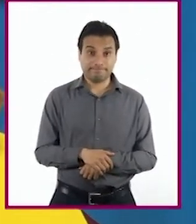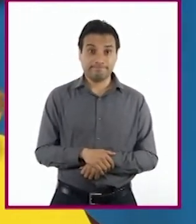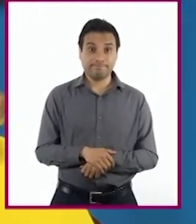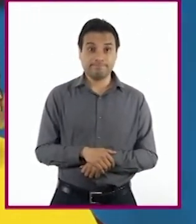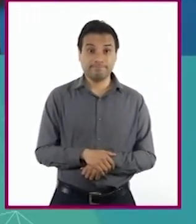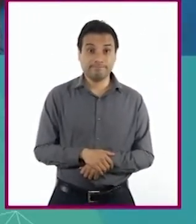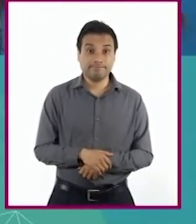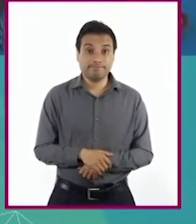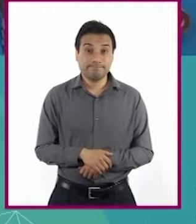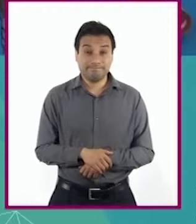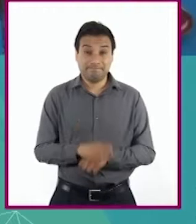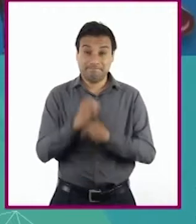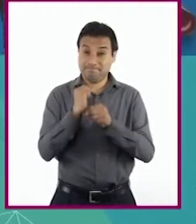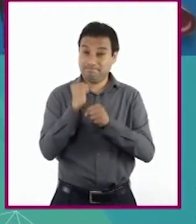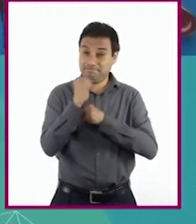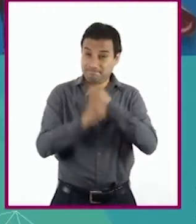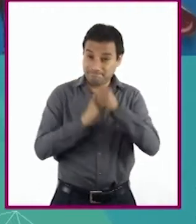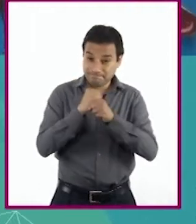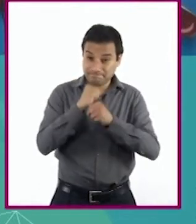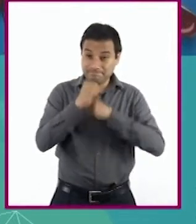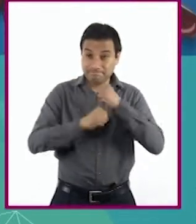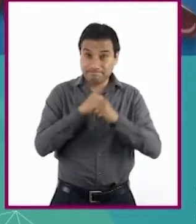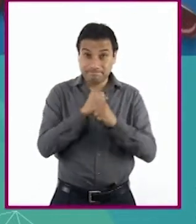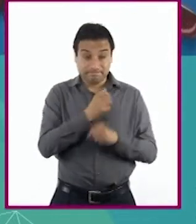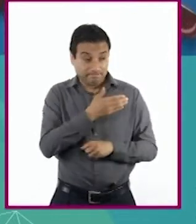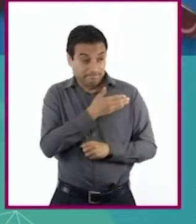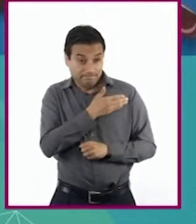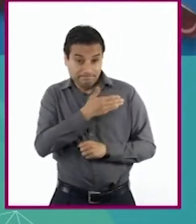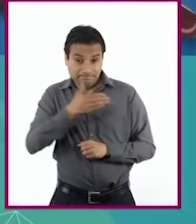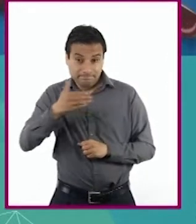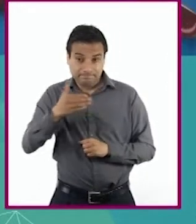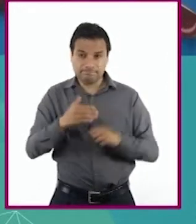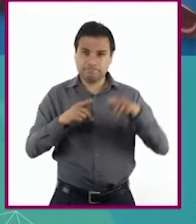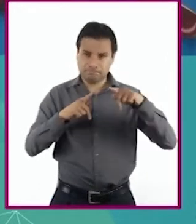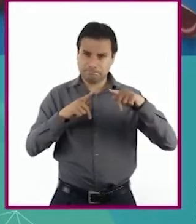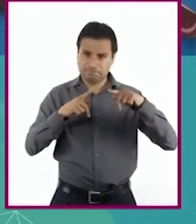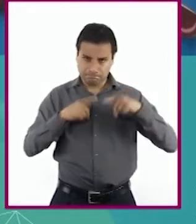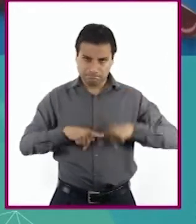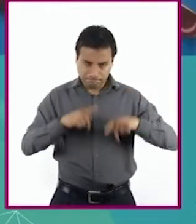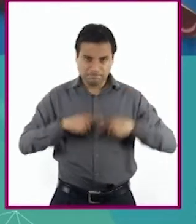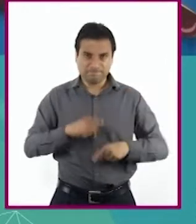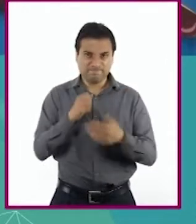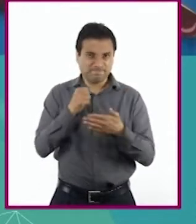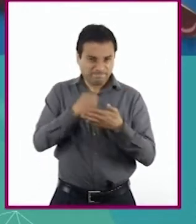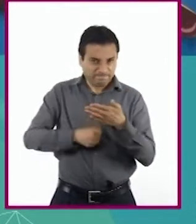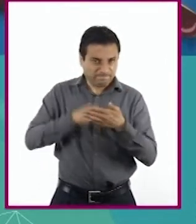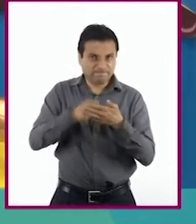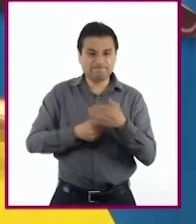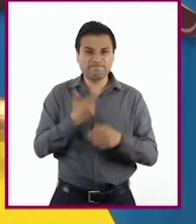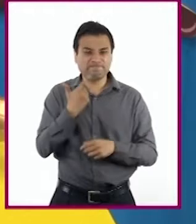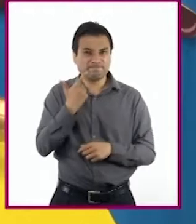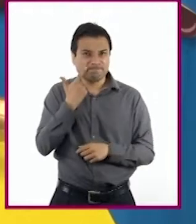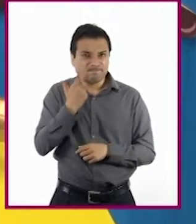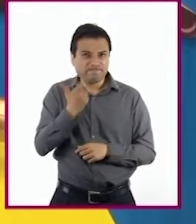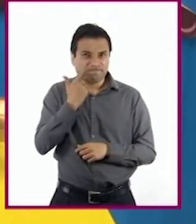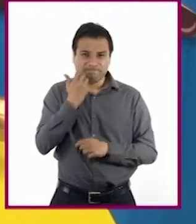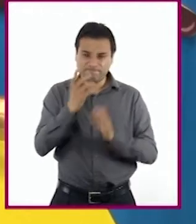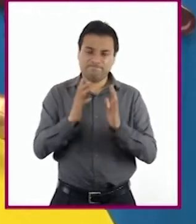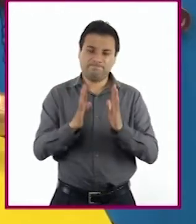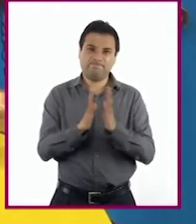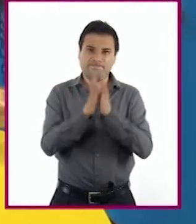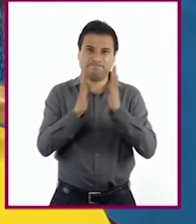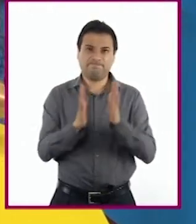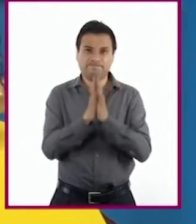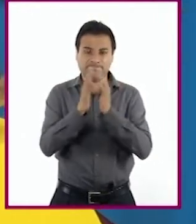este tiempo hubo muchas ciudadanas y ciudadanos que lucharon por tener una sociedad democrática. En México, la elección